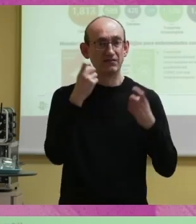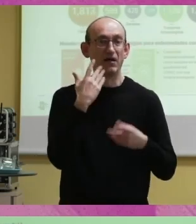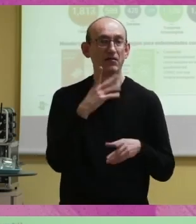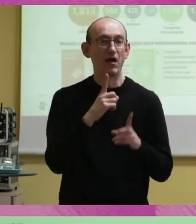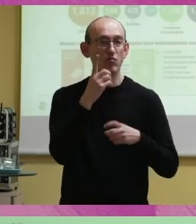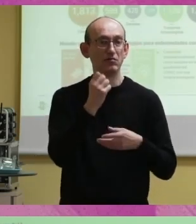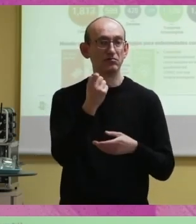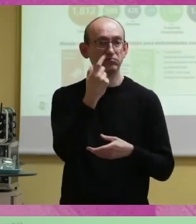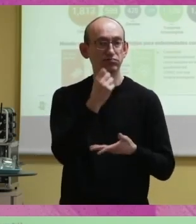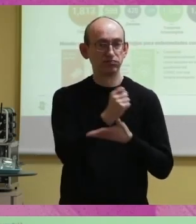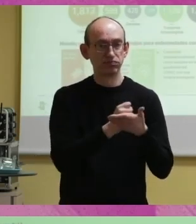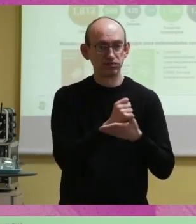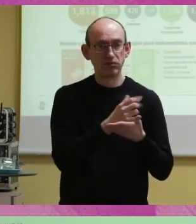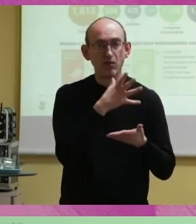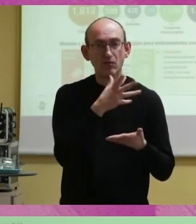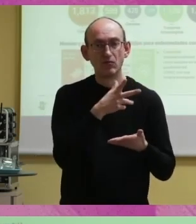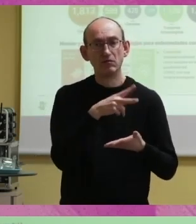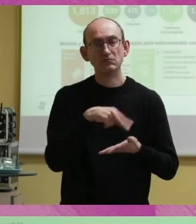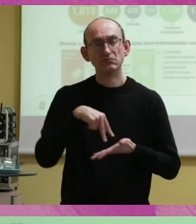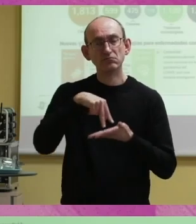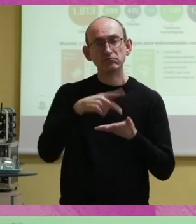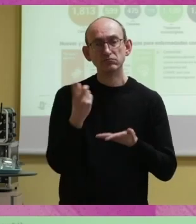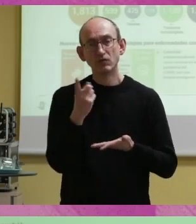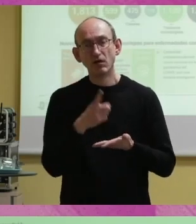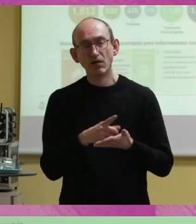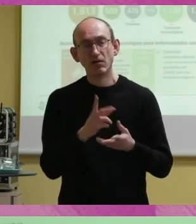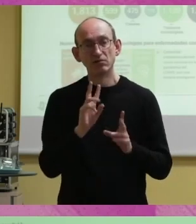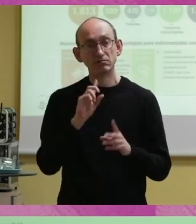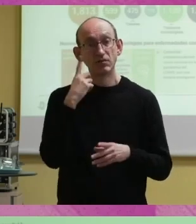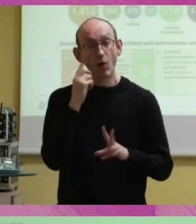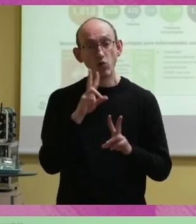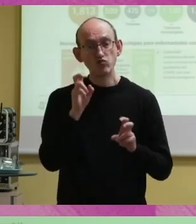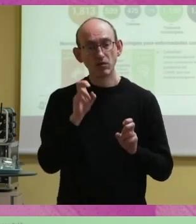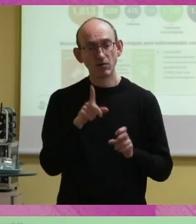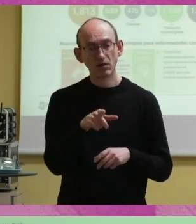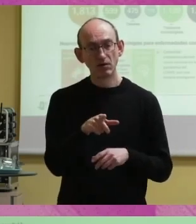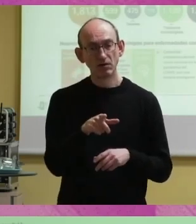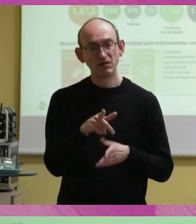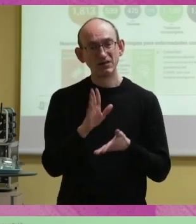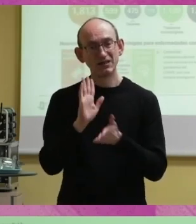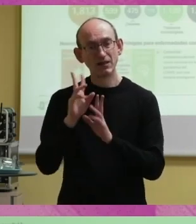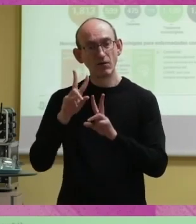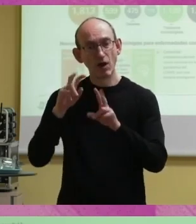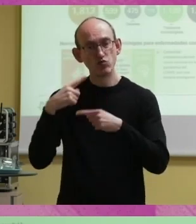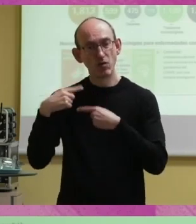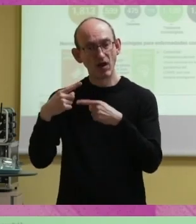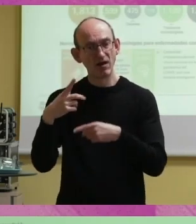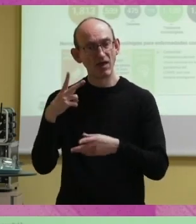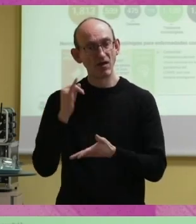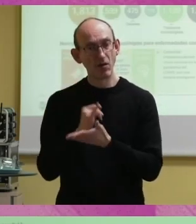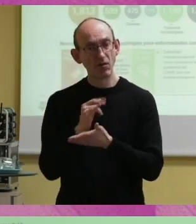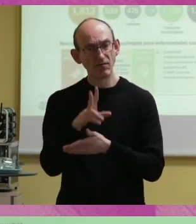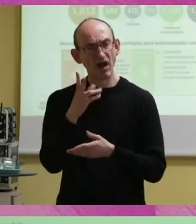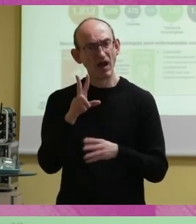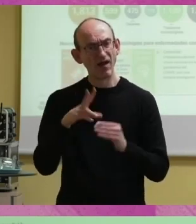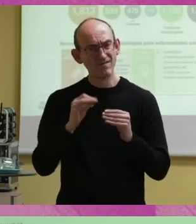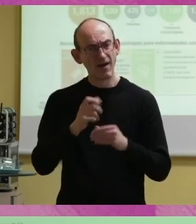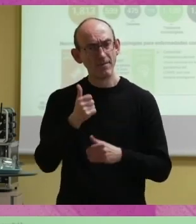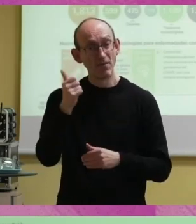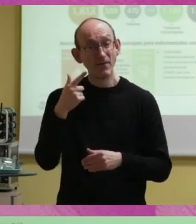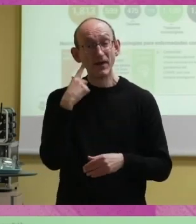pero con reposicionamientos y nuevos descubrimientos van a servir, más las de nueva generación, más experimentales, y a ver